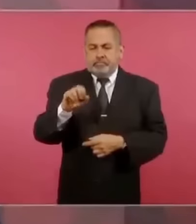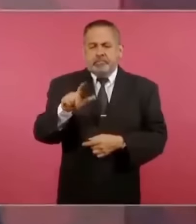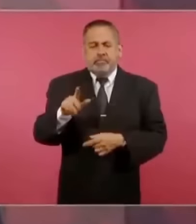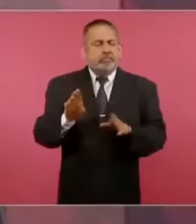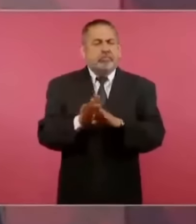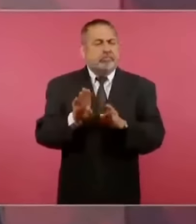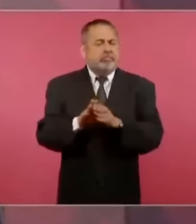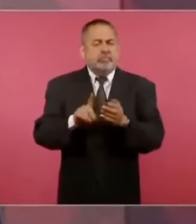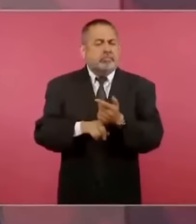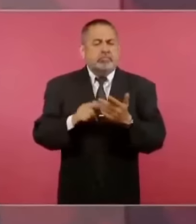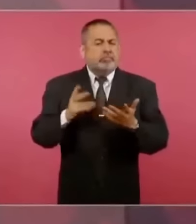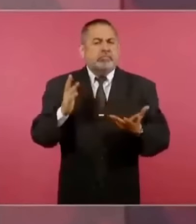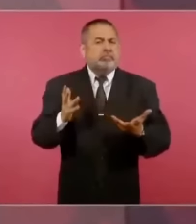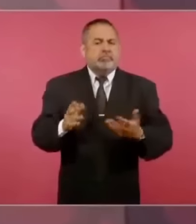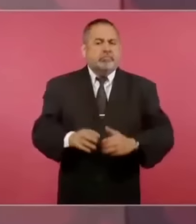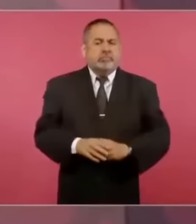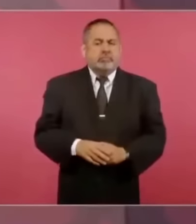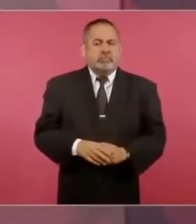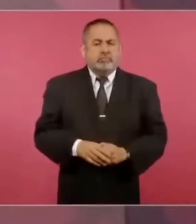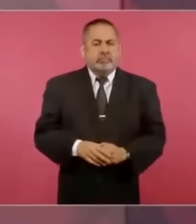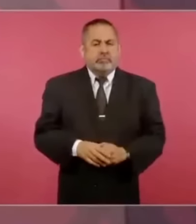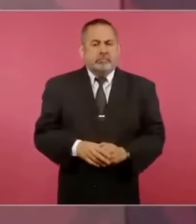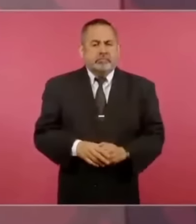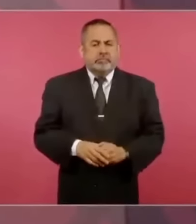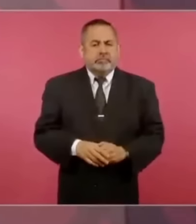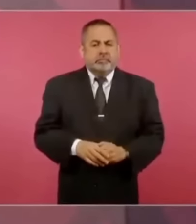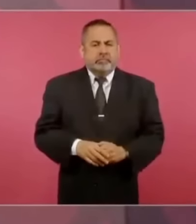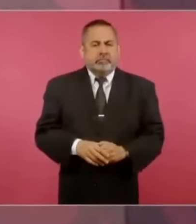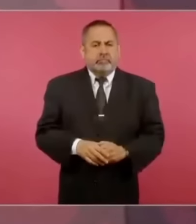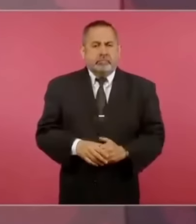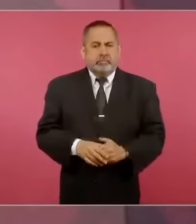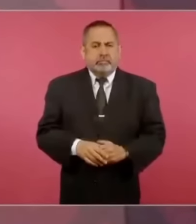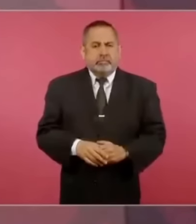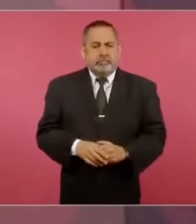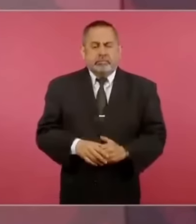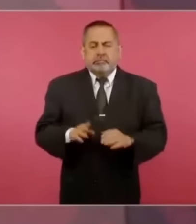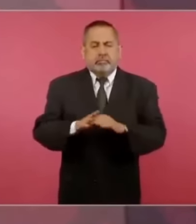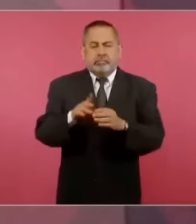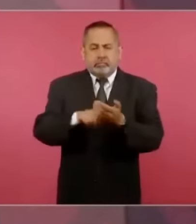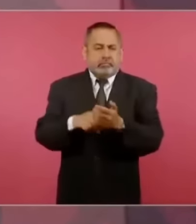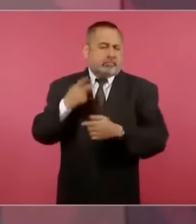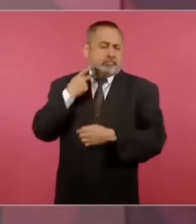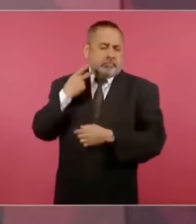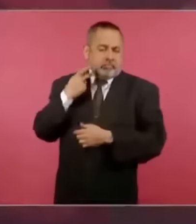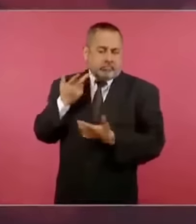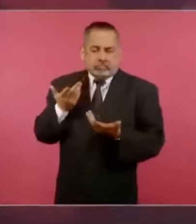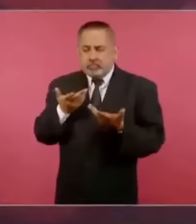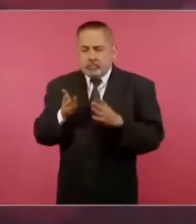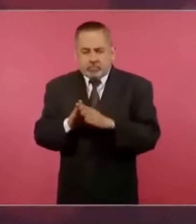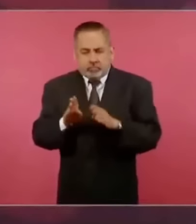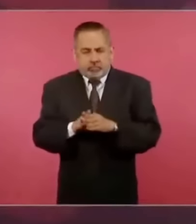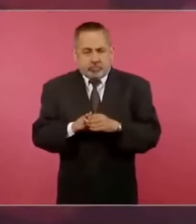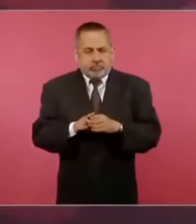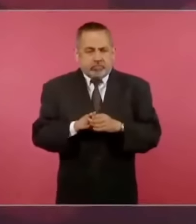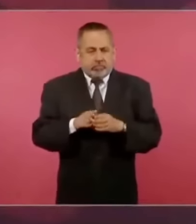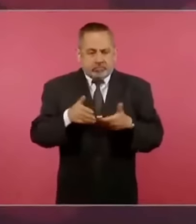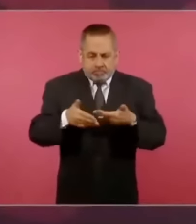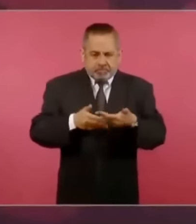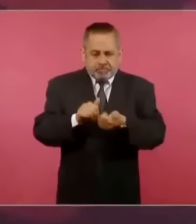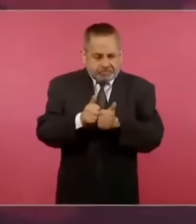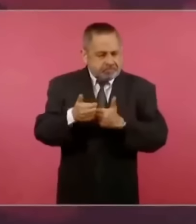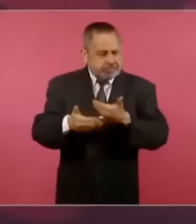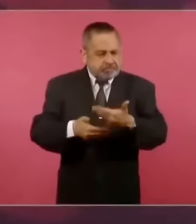cómo es, ¿no?, la cuestión política en los procesos